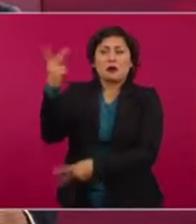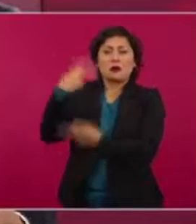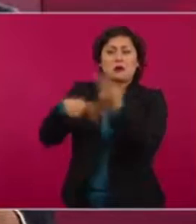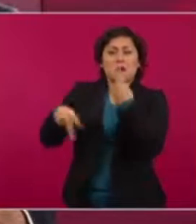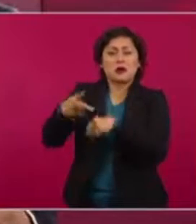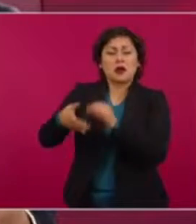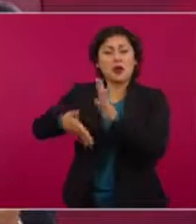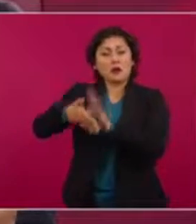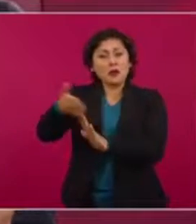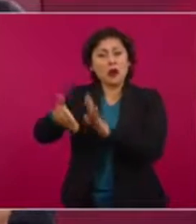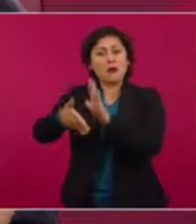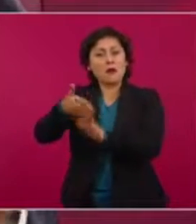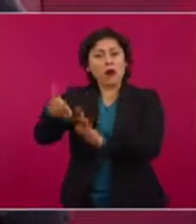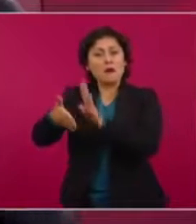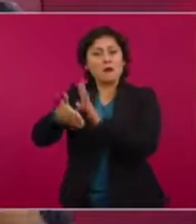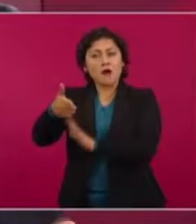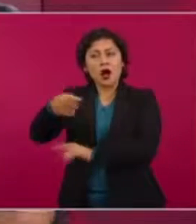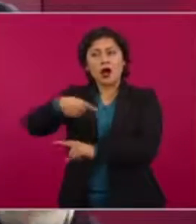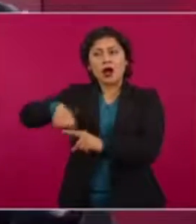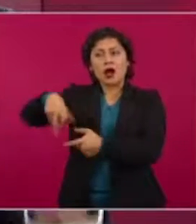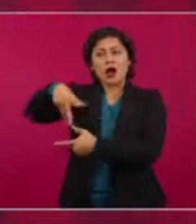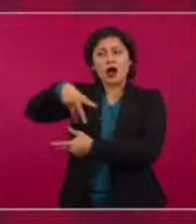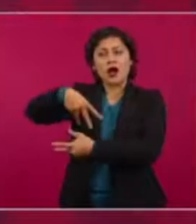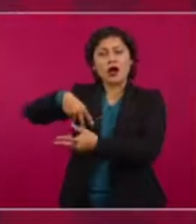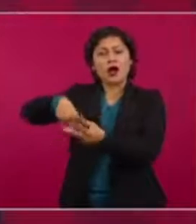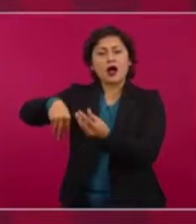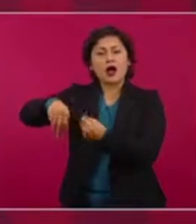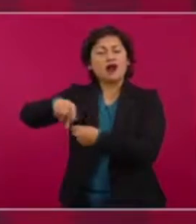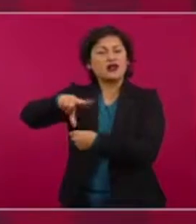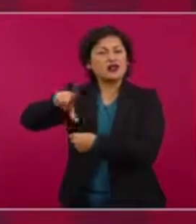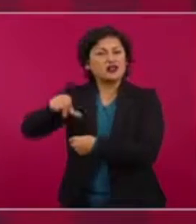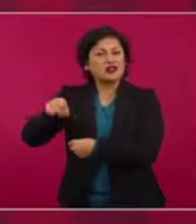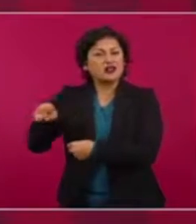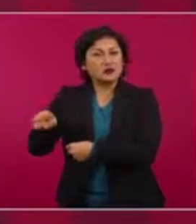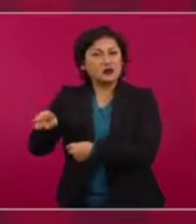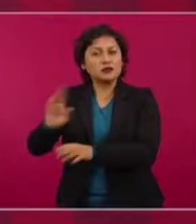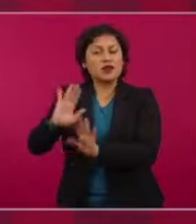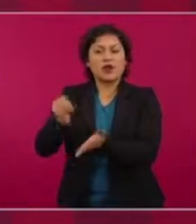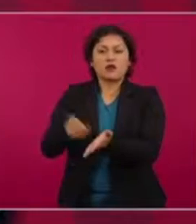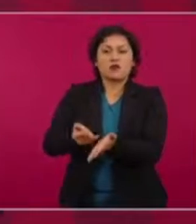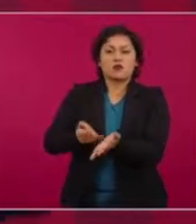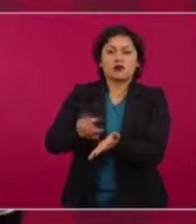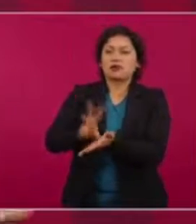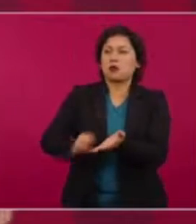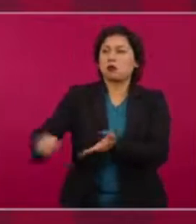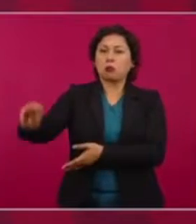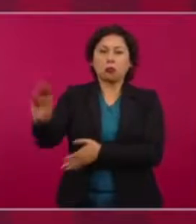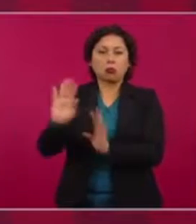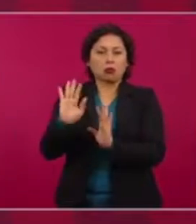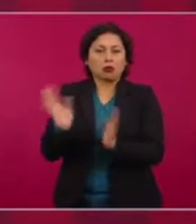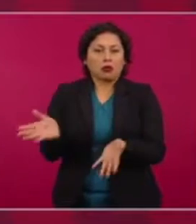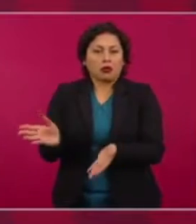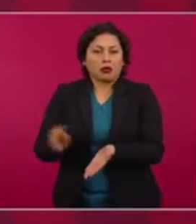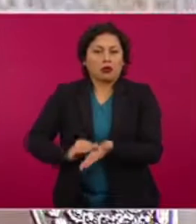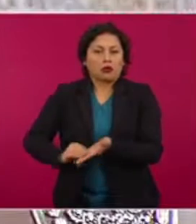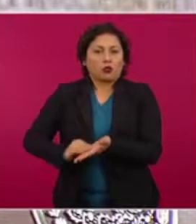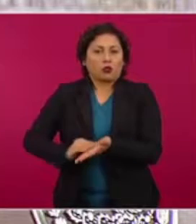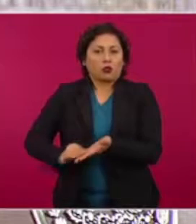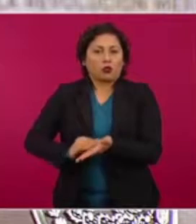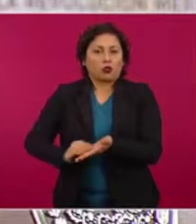las terminaban y ya les habían devuelto el IVA